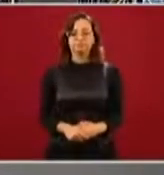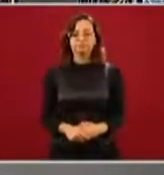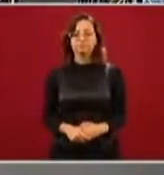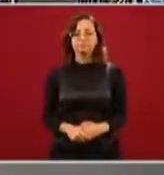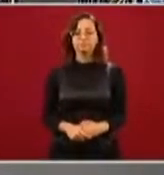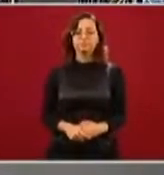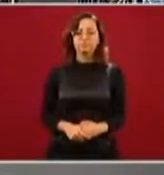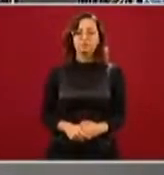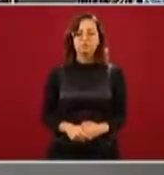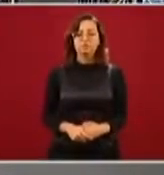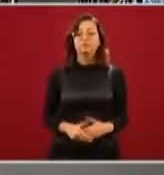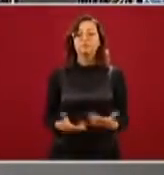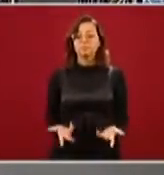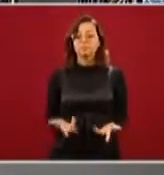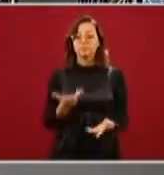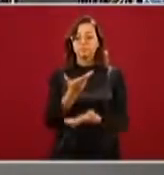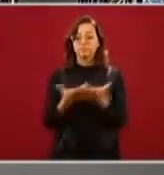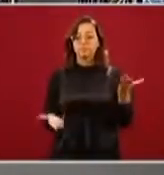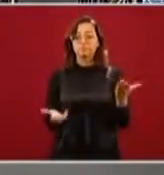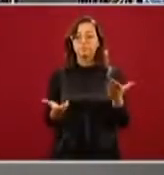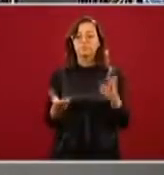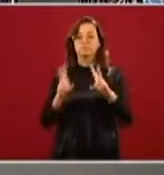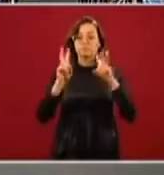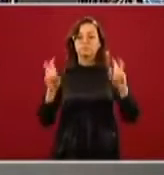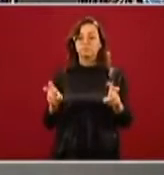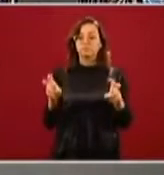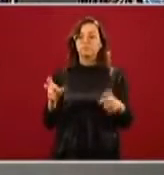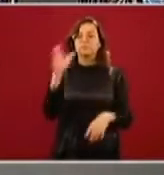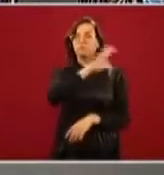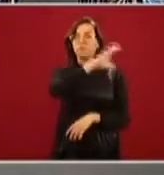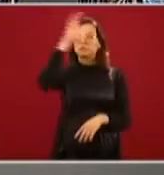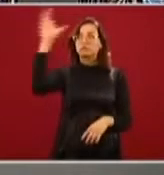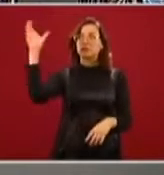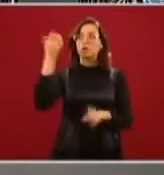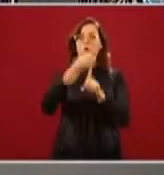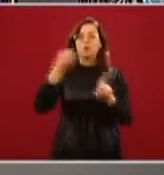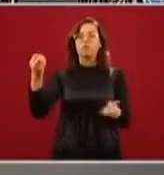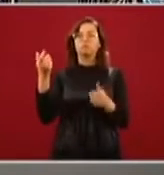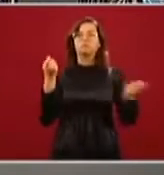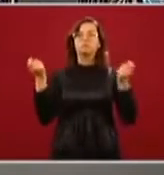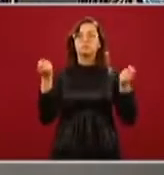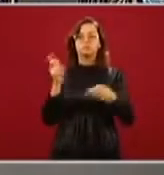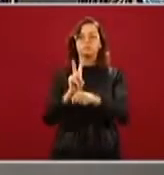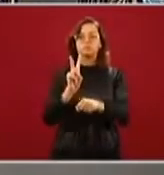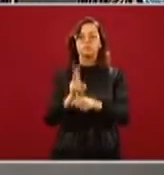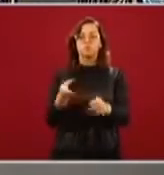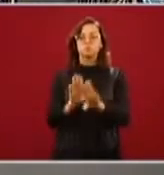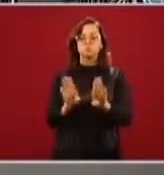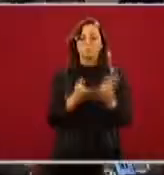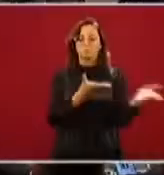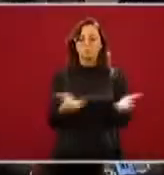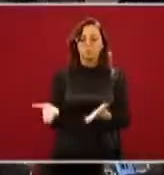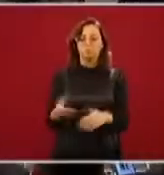Pues vamos a presentar ahora lo del manejo del espacio aéreo, que es con el